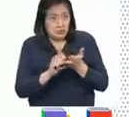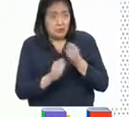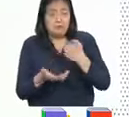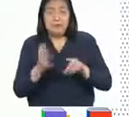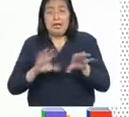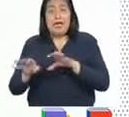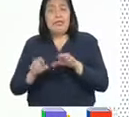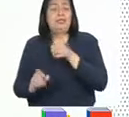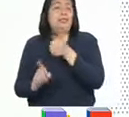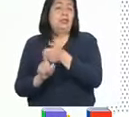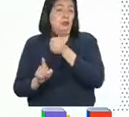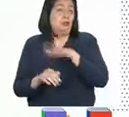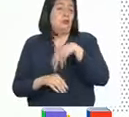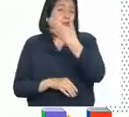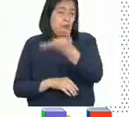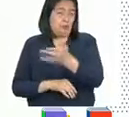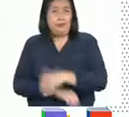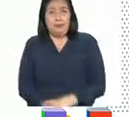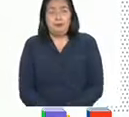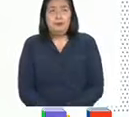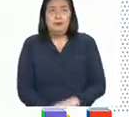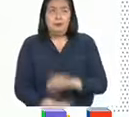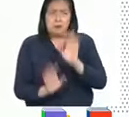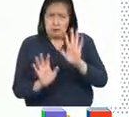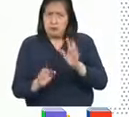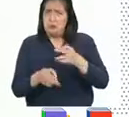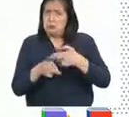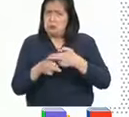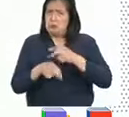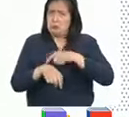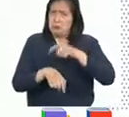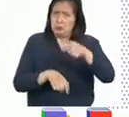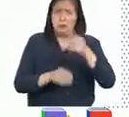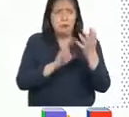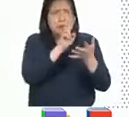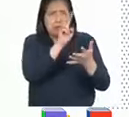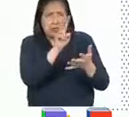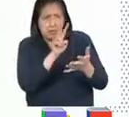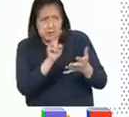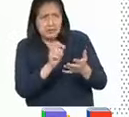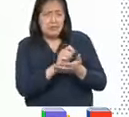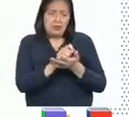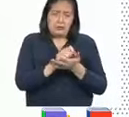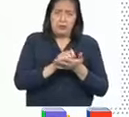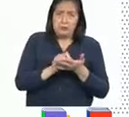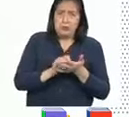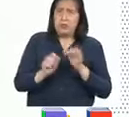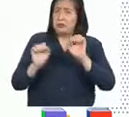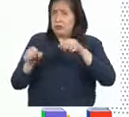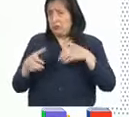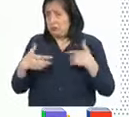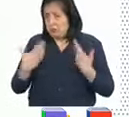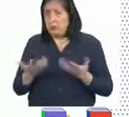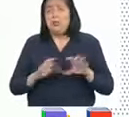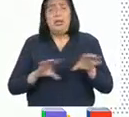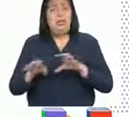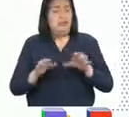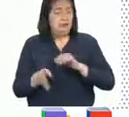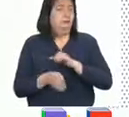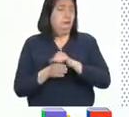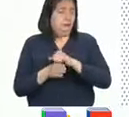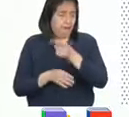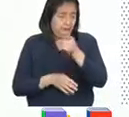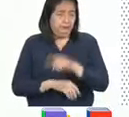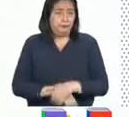para hacer la actividad después. Tómense unos minutos para leerlas, anotarlas y, si pueden, hacer el